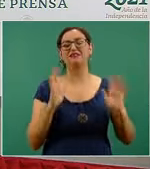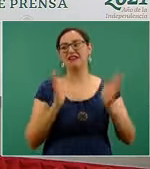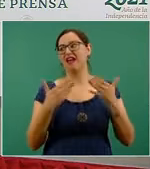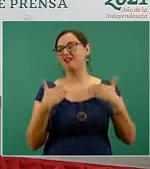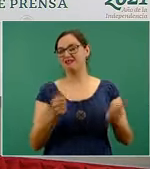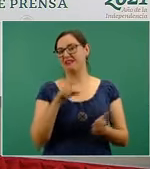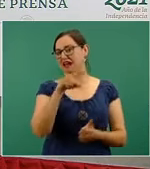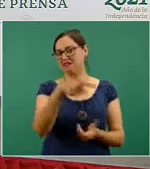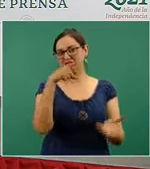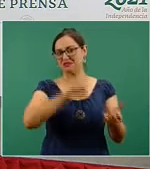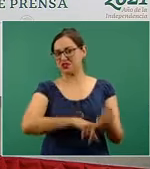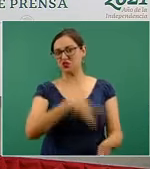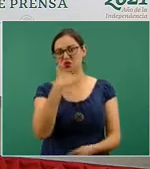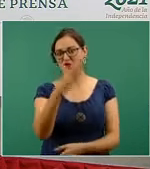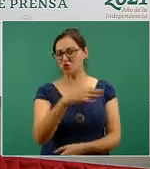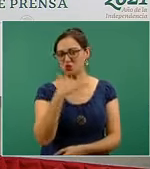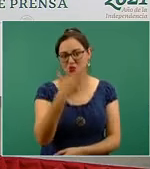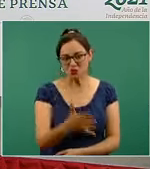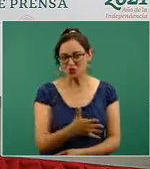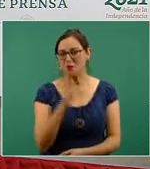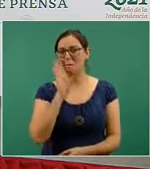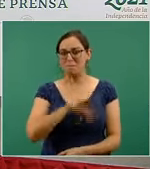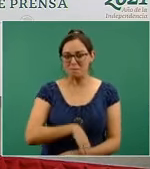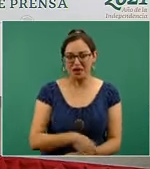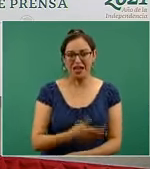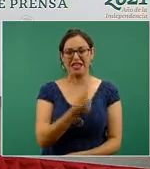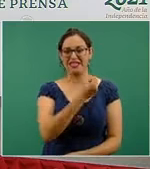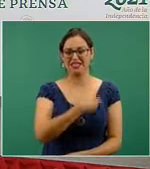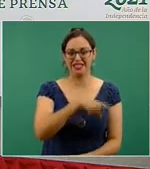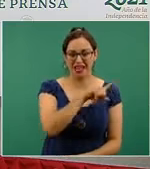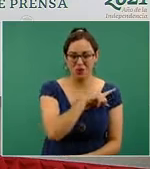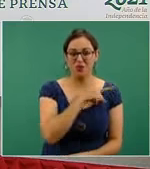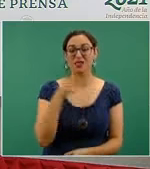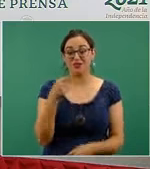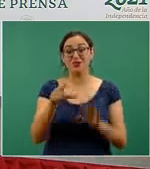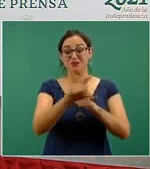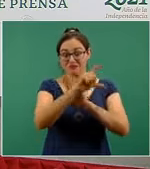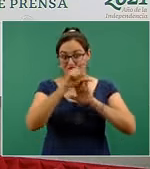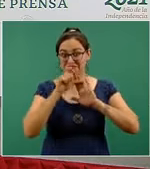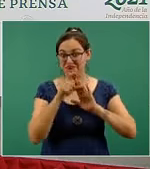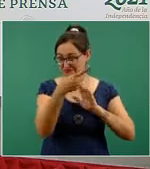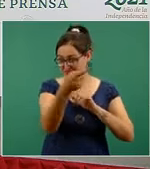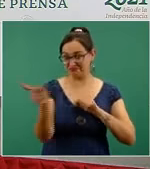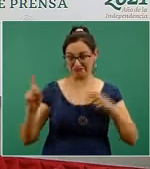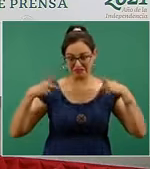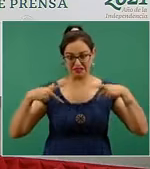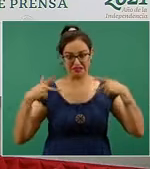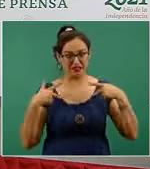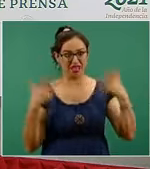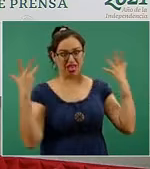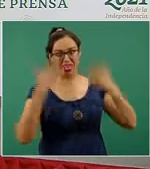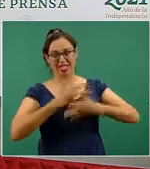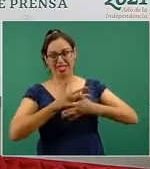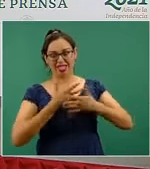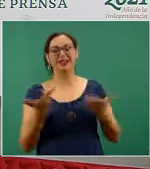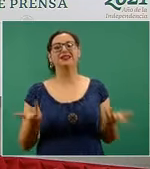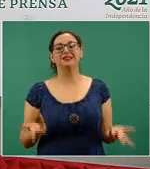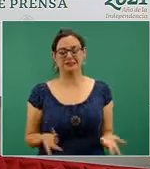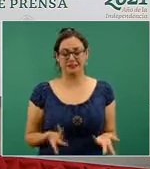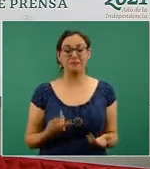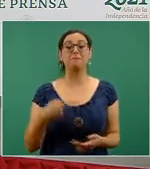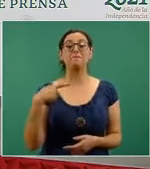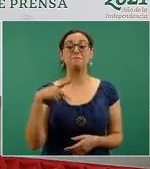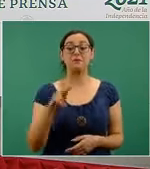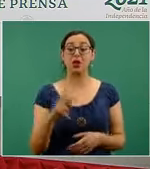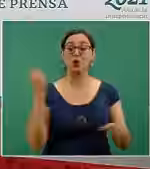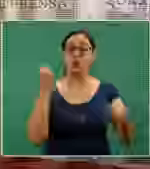productos chatarra, este aspecto del etiquetado y sin embargo, la evaluación